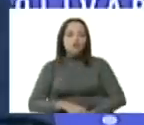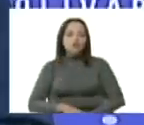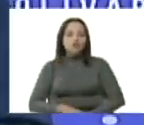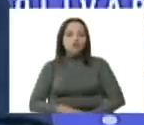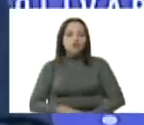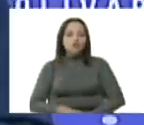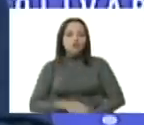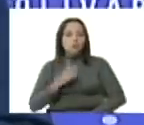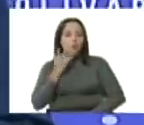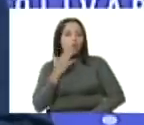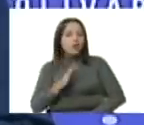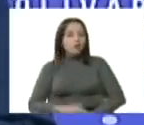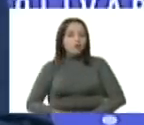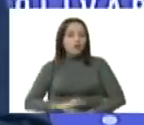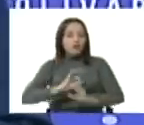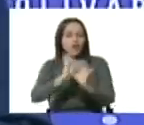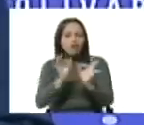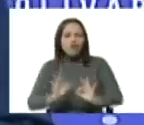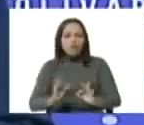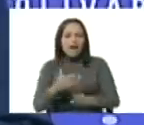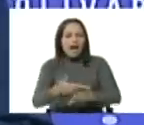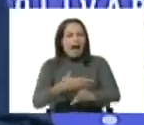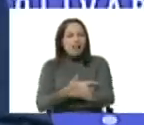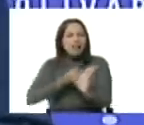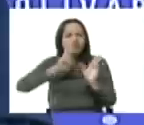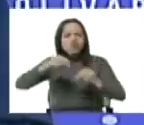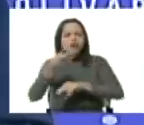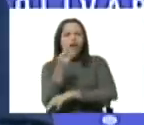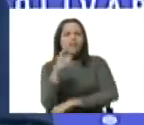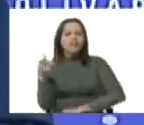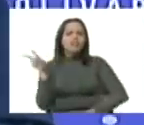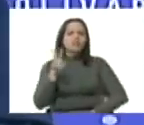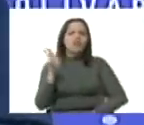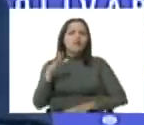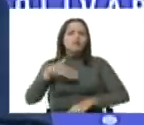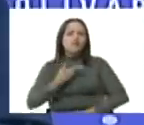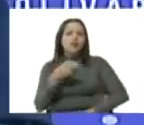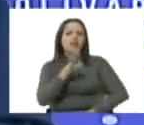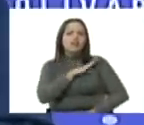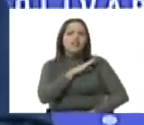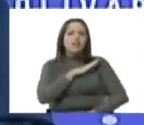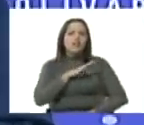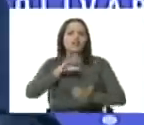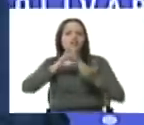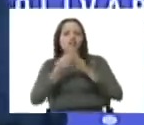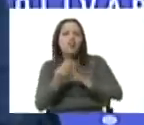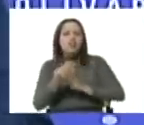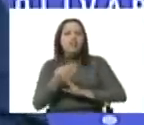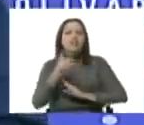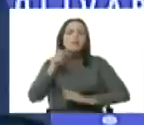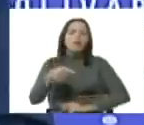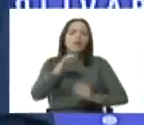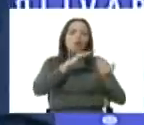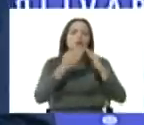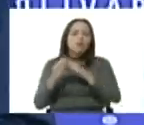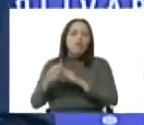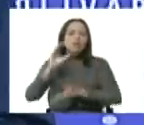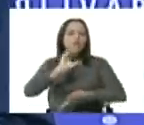son instrumentos que nunca antes se tuvieron en Venezuela para tener los barrios, las comunidades y las ciudades